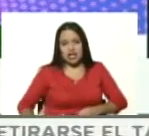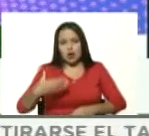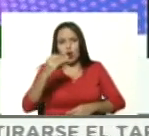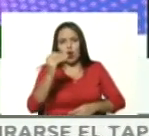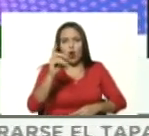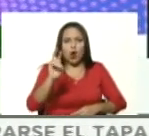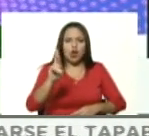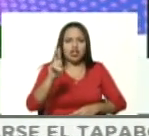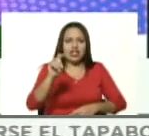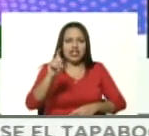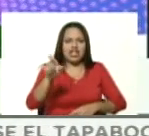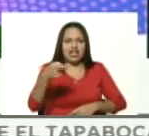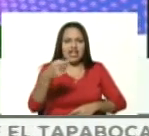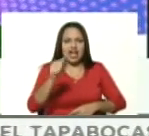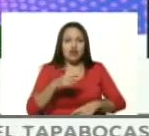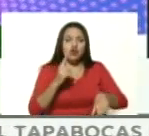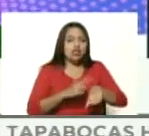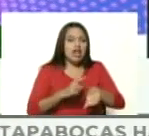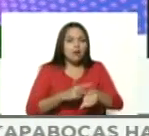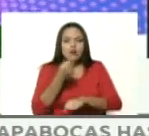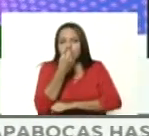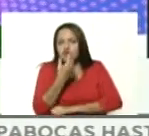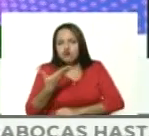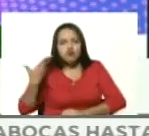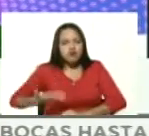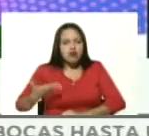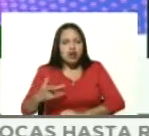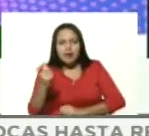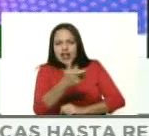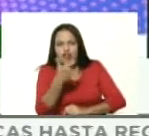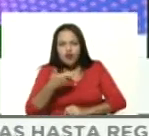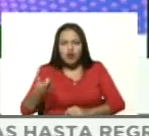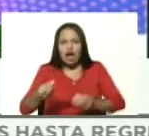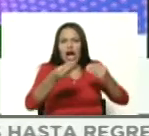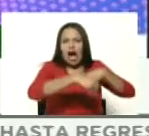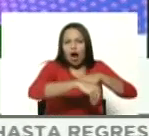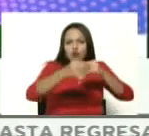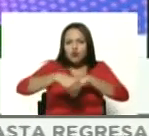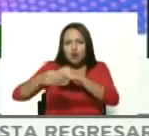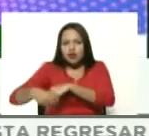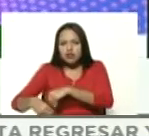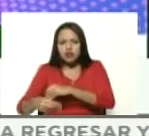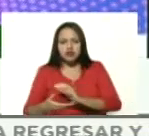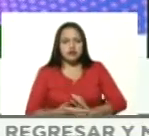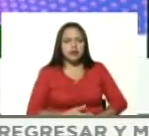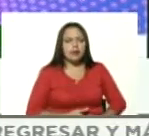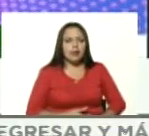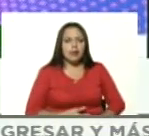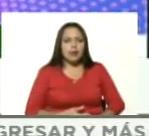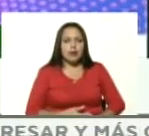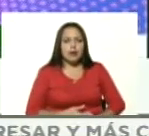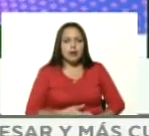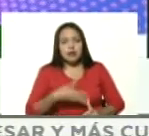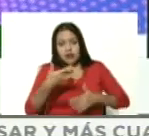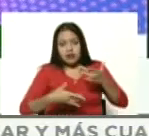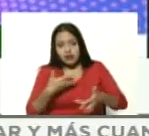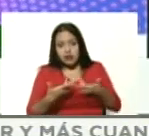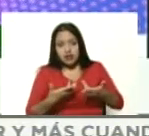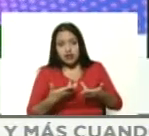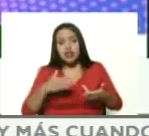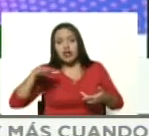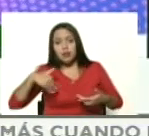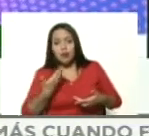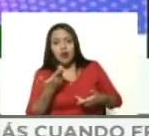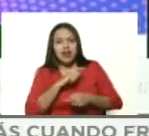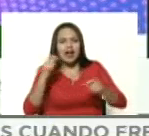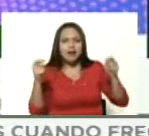tiempo precioso para la búsqueda de un acuerdo de acción que verdaderamente